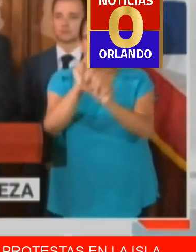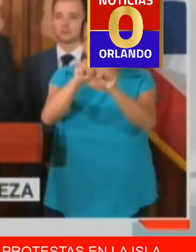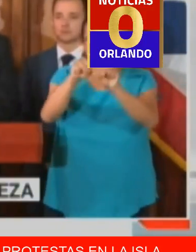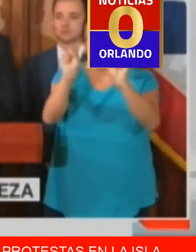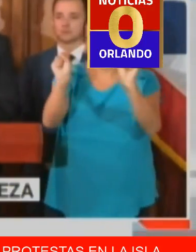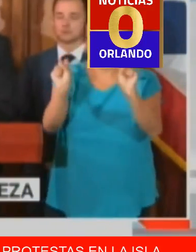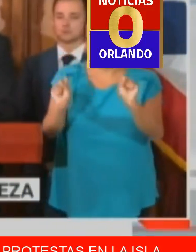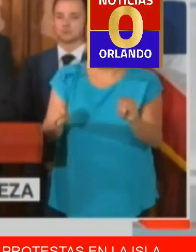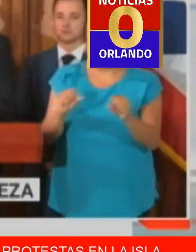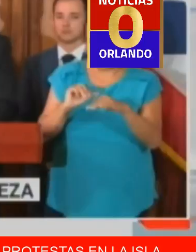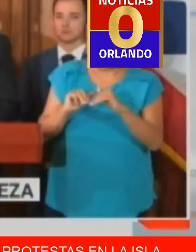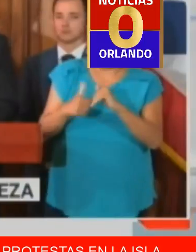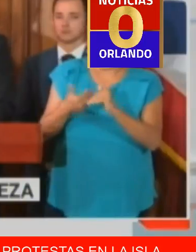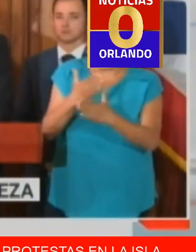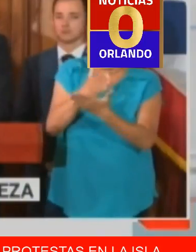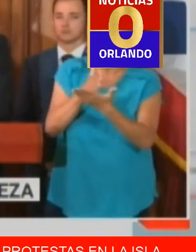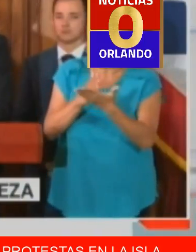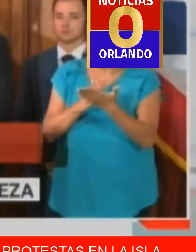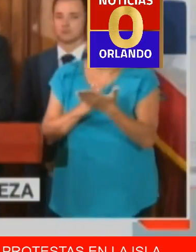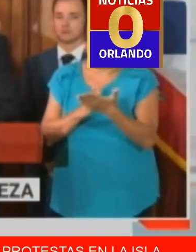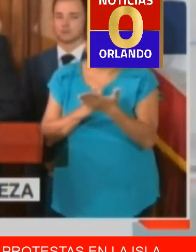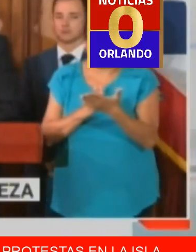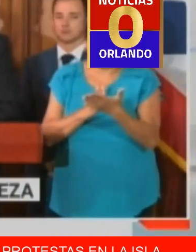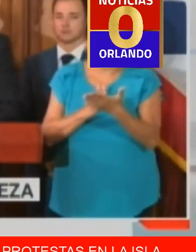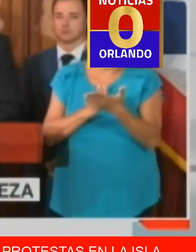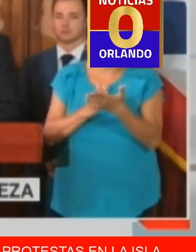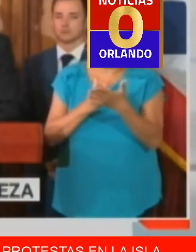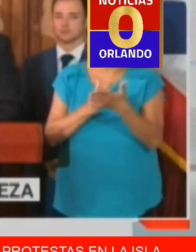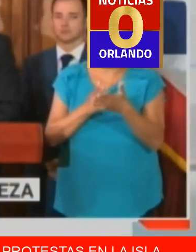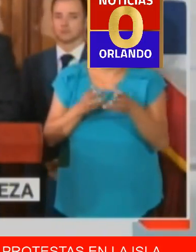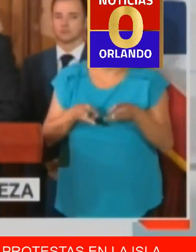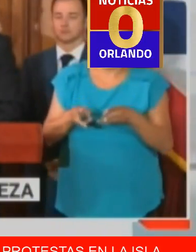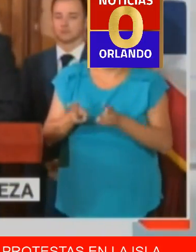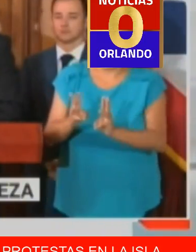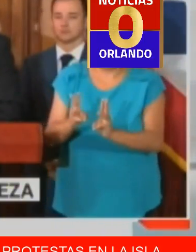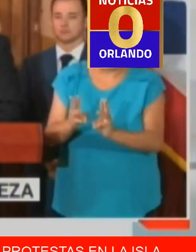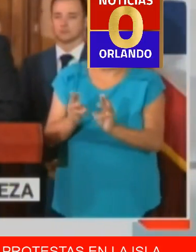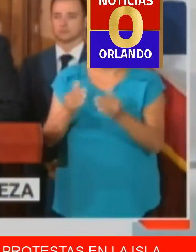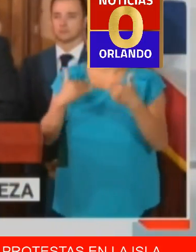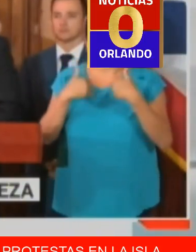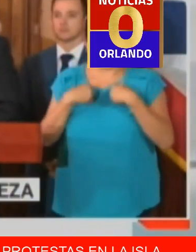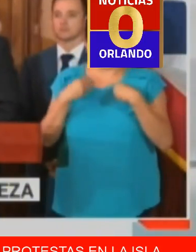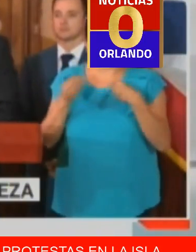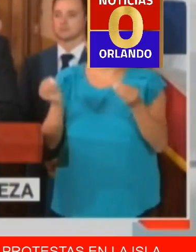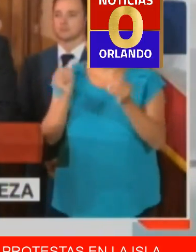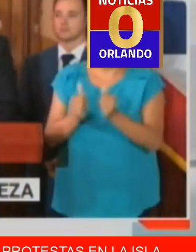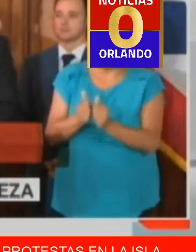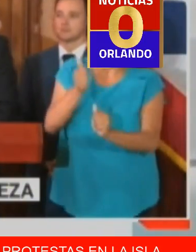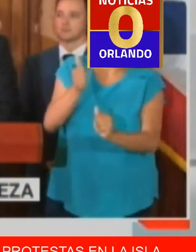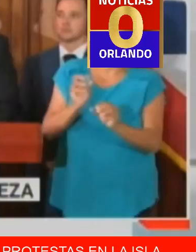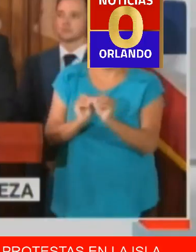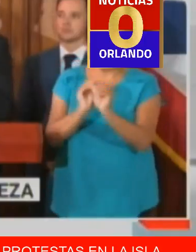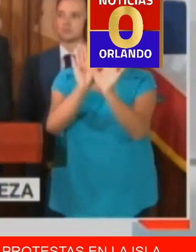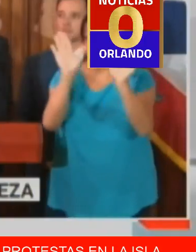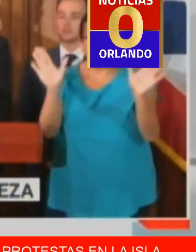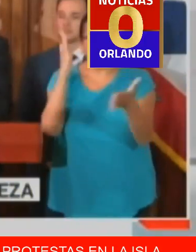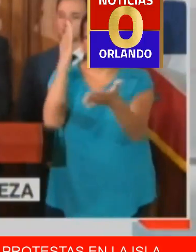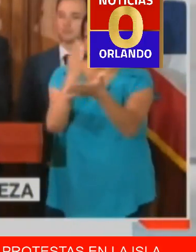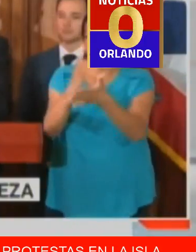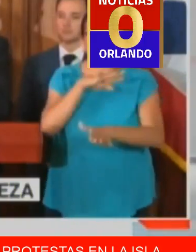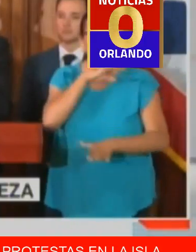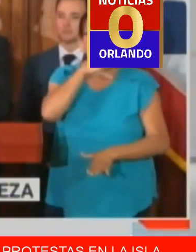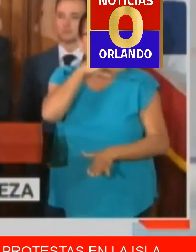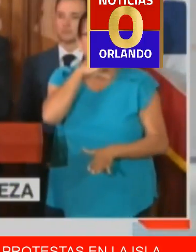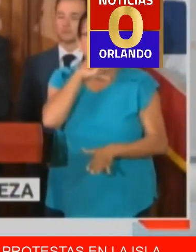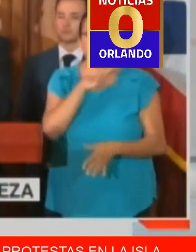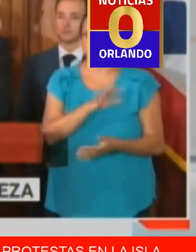que ya estaban parte de nuestro modelo para seguir, para tener mayor claridad y para poder batallar la corrupción. La primera primera era,